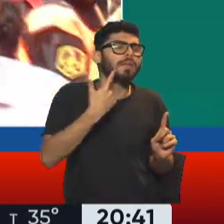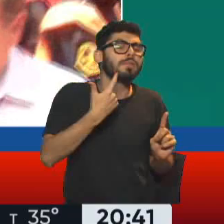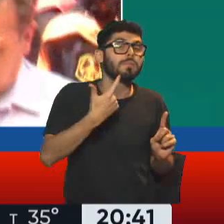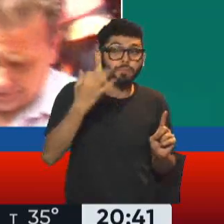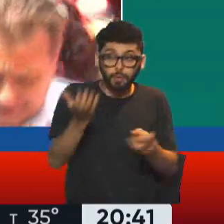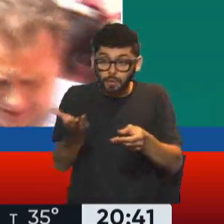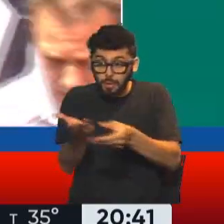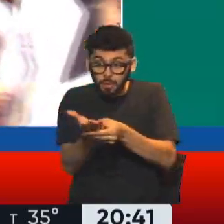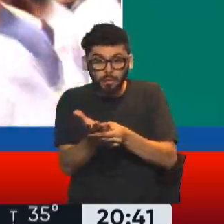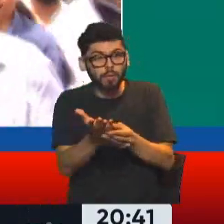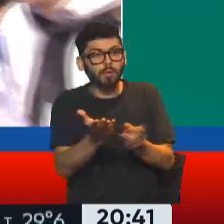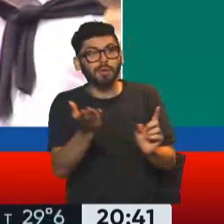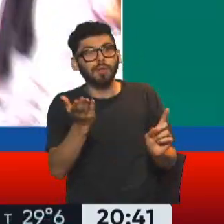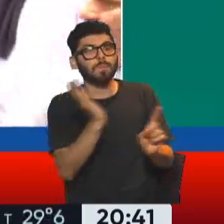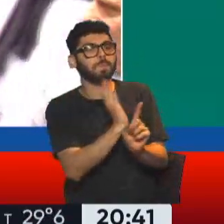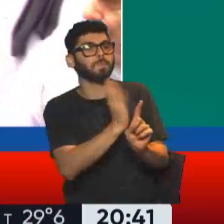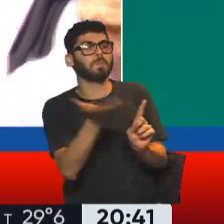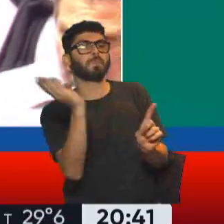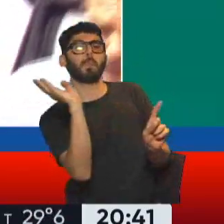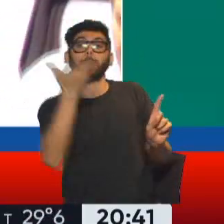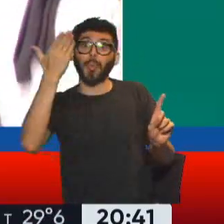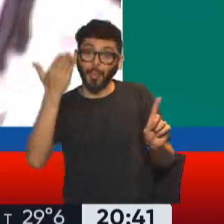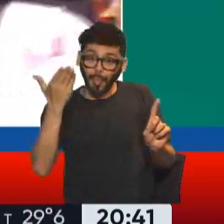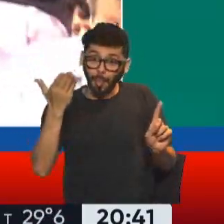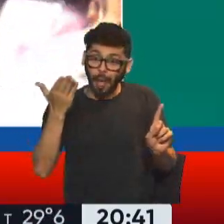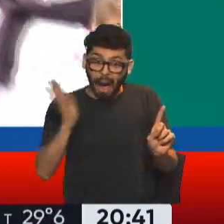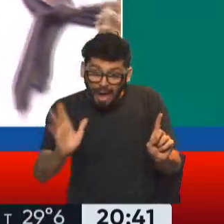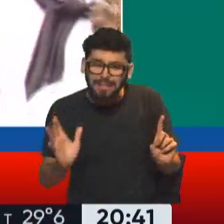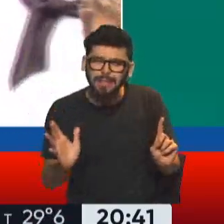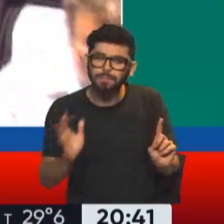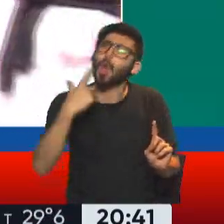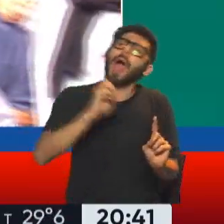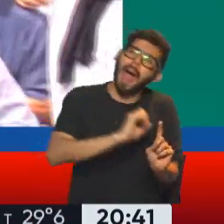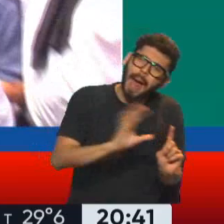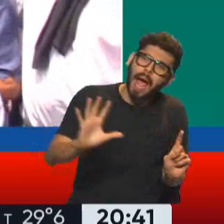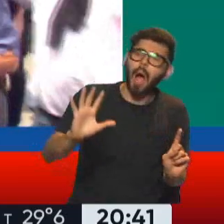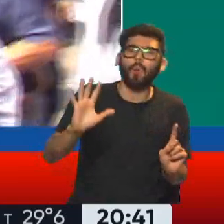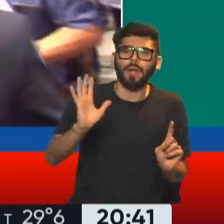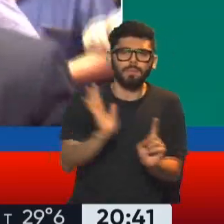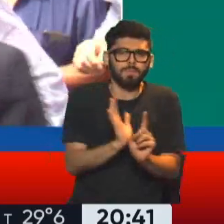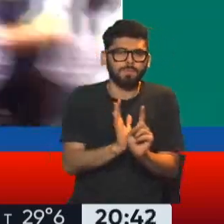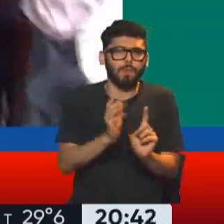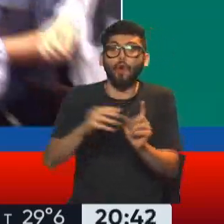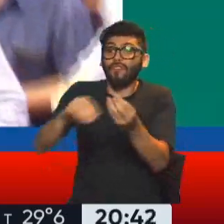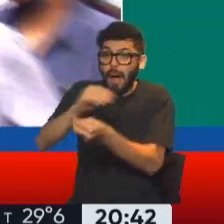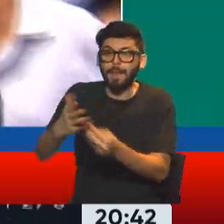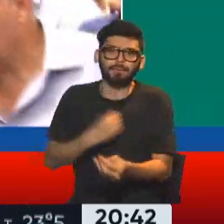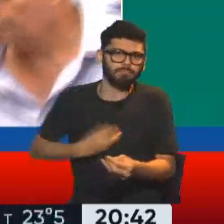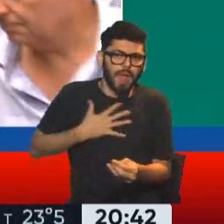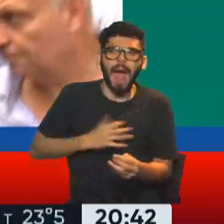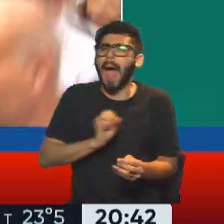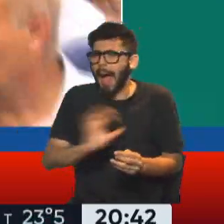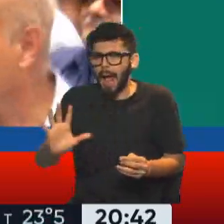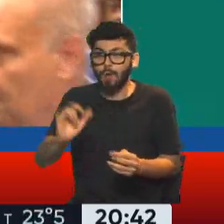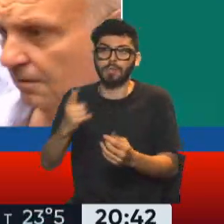lo va a llevar puesto, si realmente esta es la causa que tenemos que debatir. Por más que sea gravísima para los familiares, para las personas que están